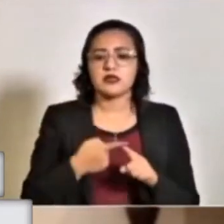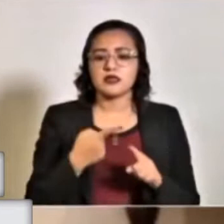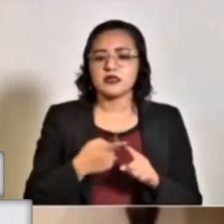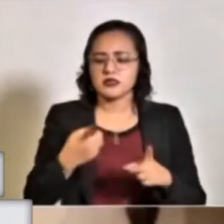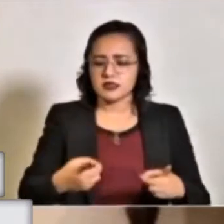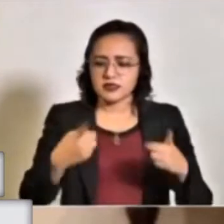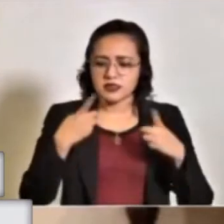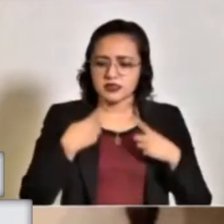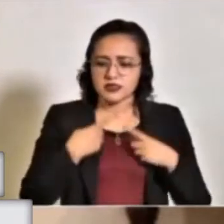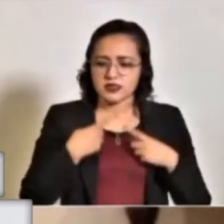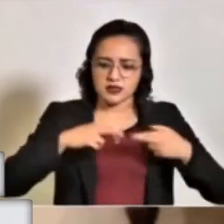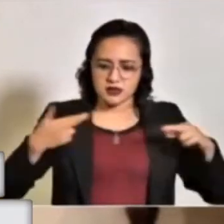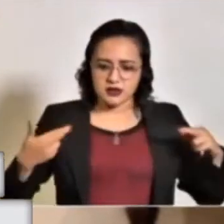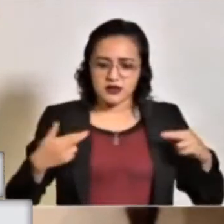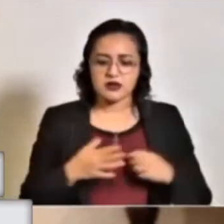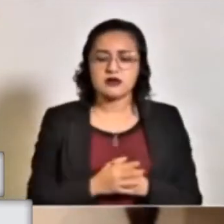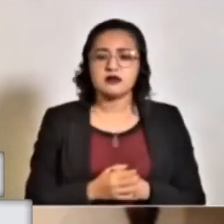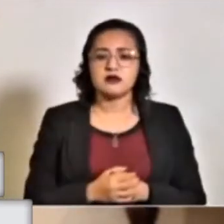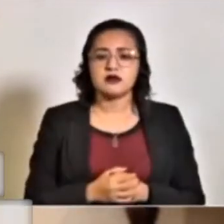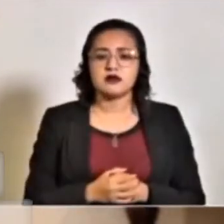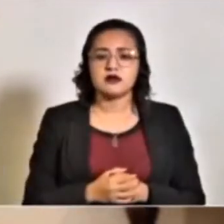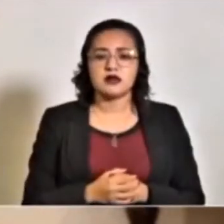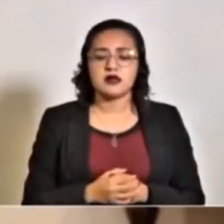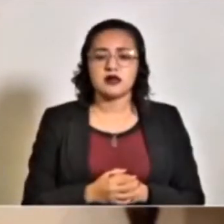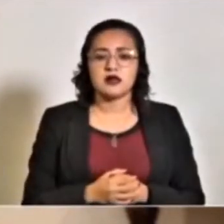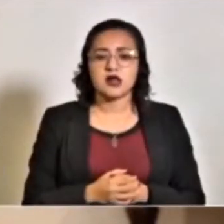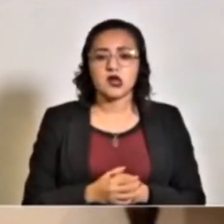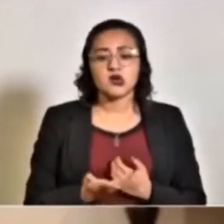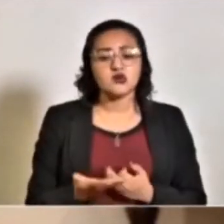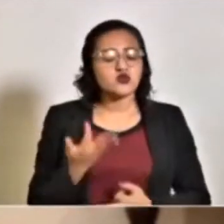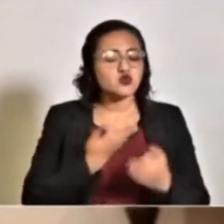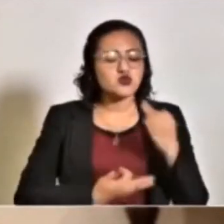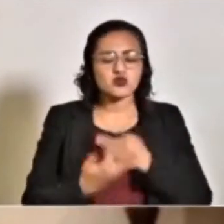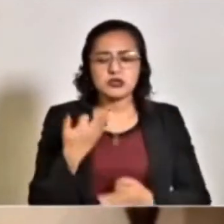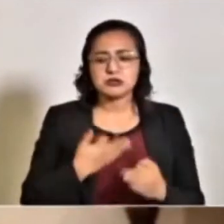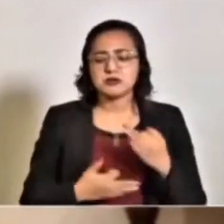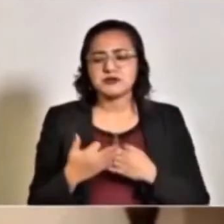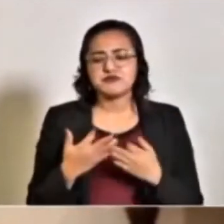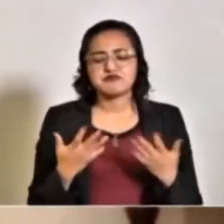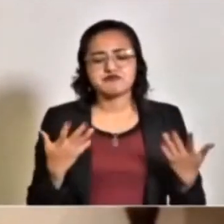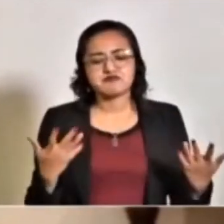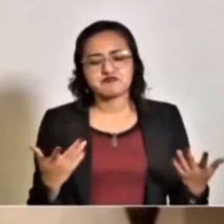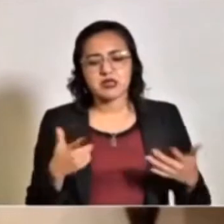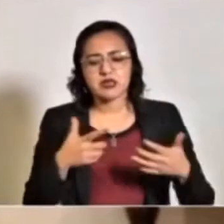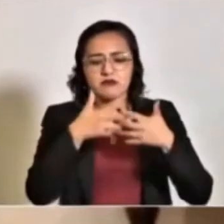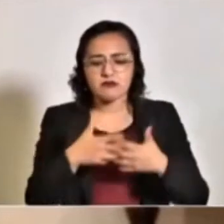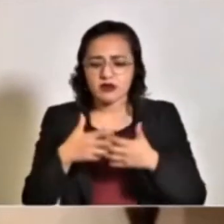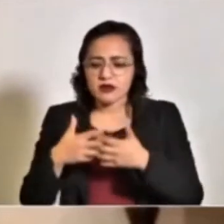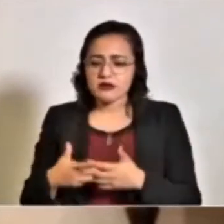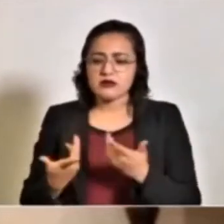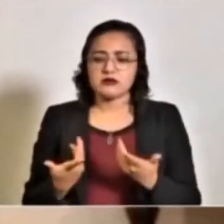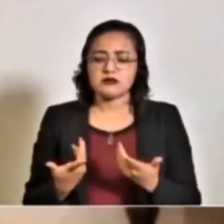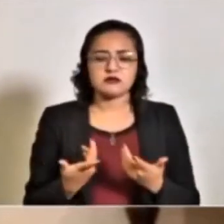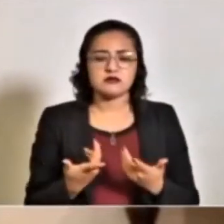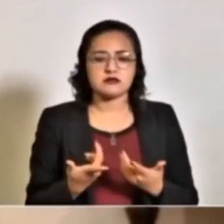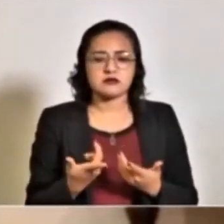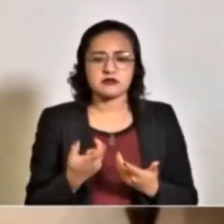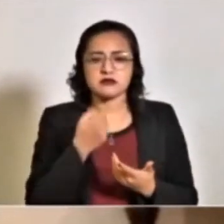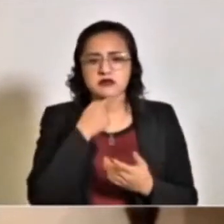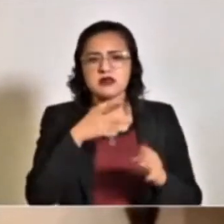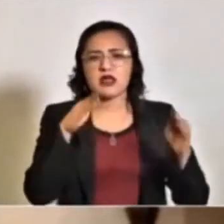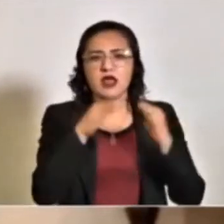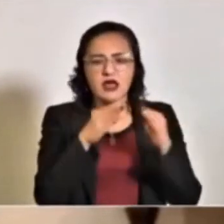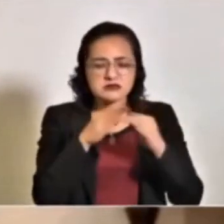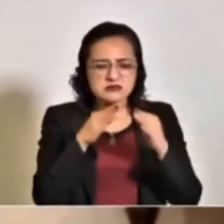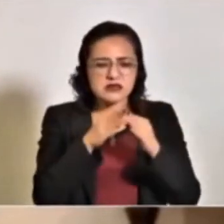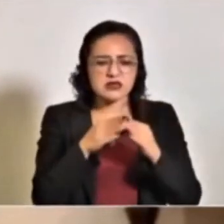entregué una relación de todas las fábricas granjas casas